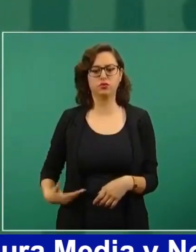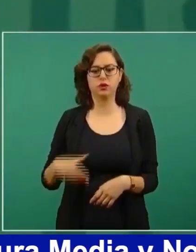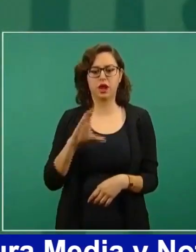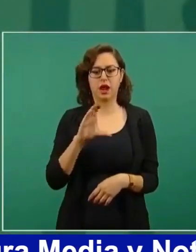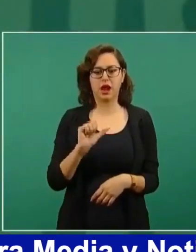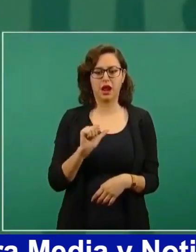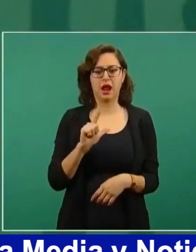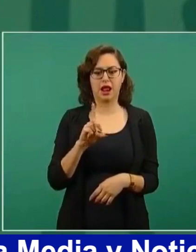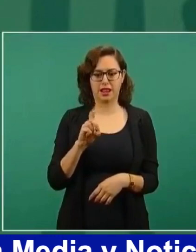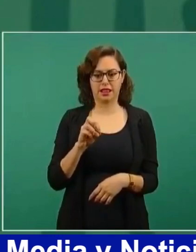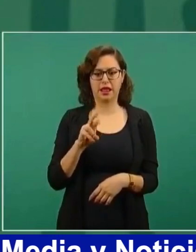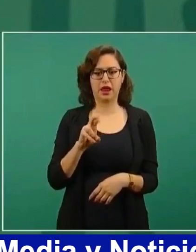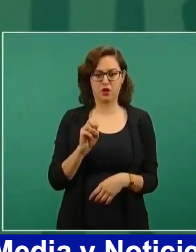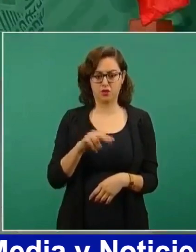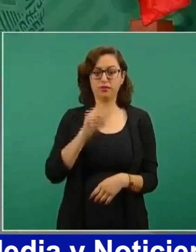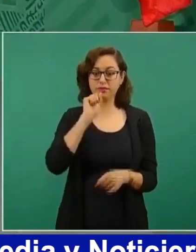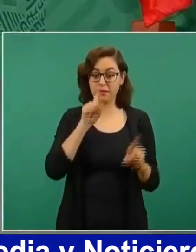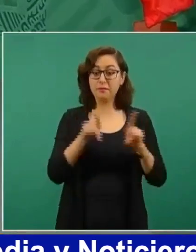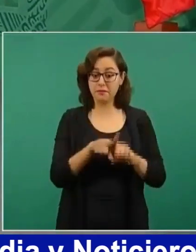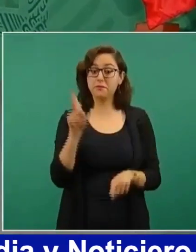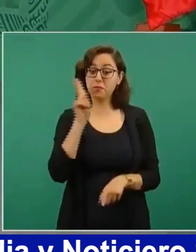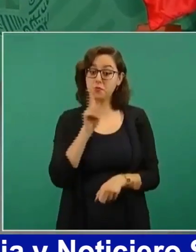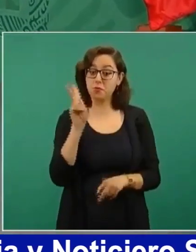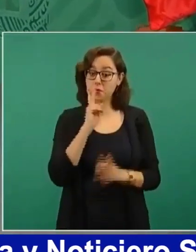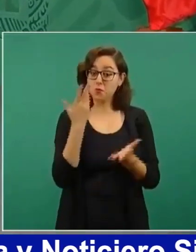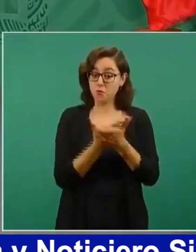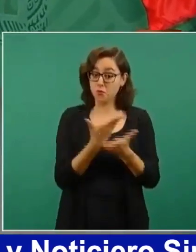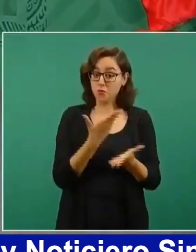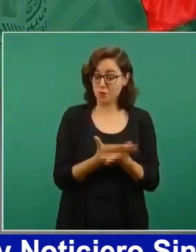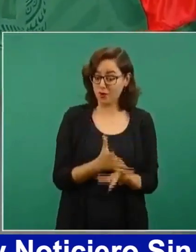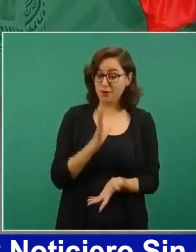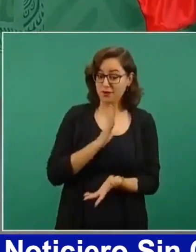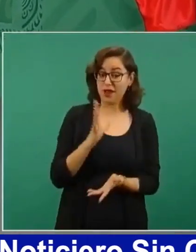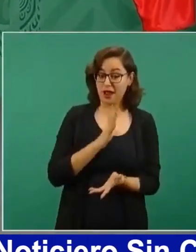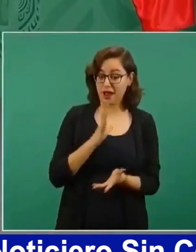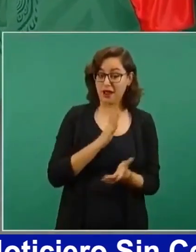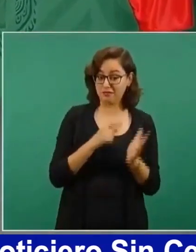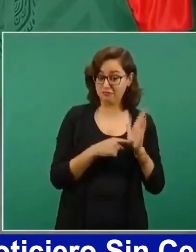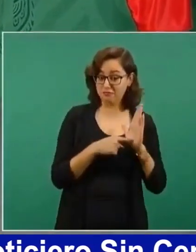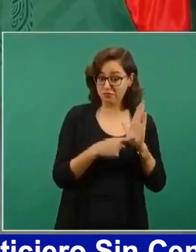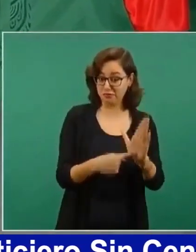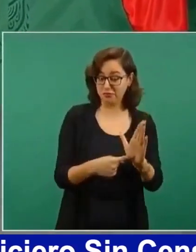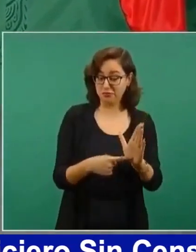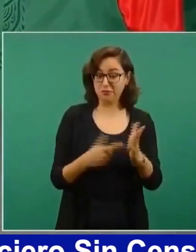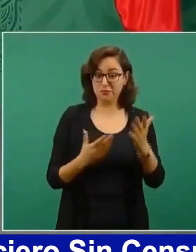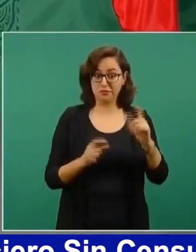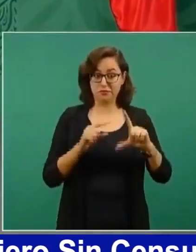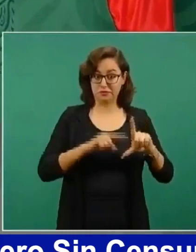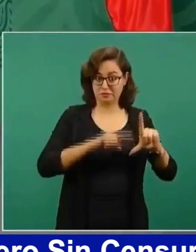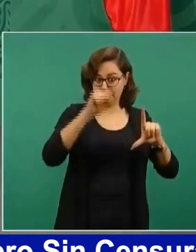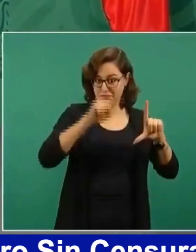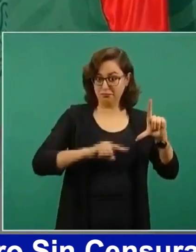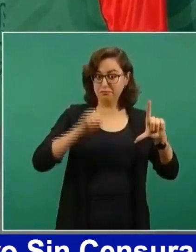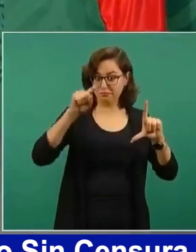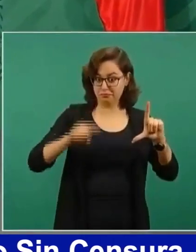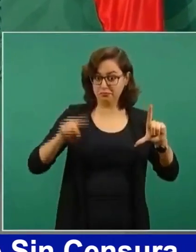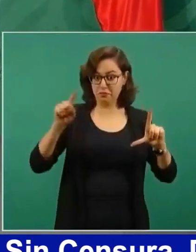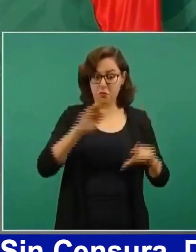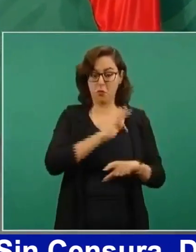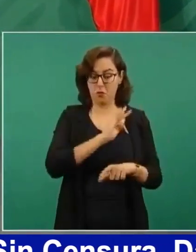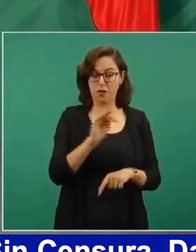podemos verlo también, y ahí está también en mi libro, podemos ver la gráfica,